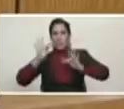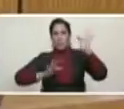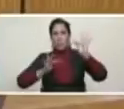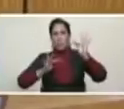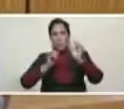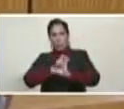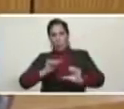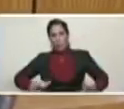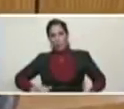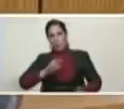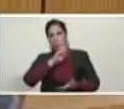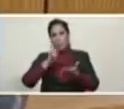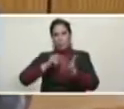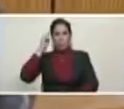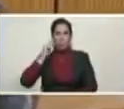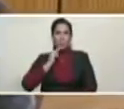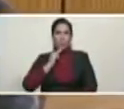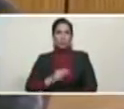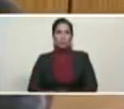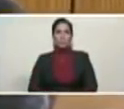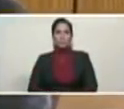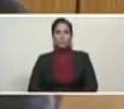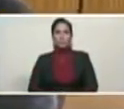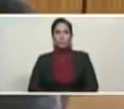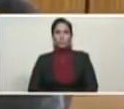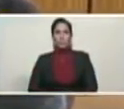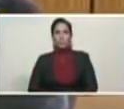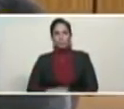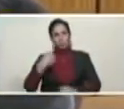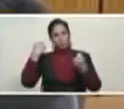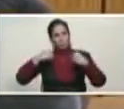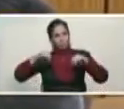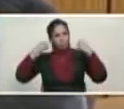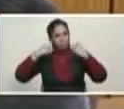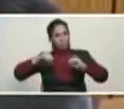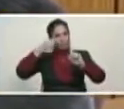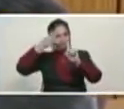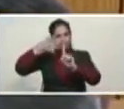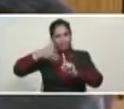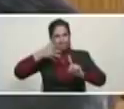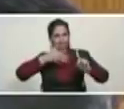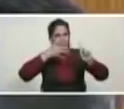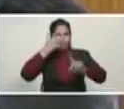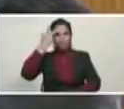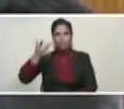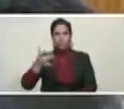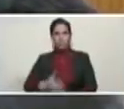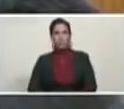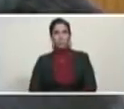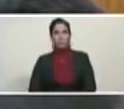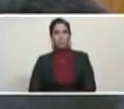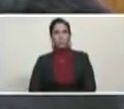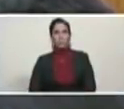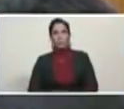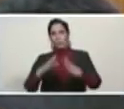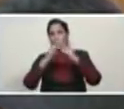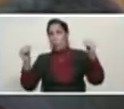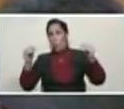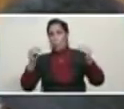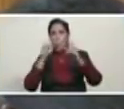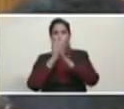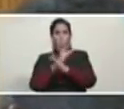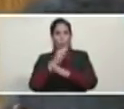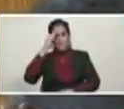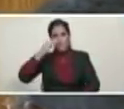Nacional Bolivariana, de adiestramiento, de preparación, en todos los juegos